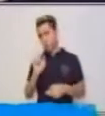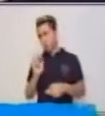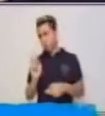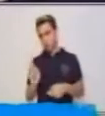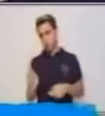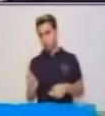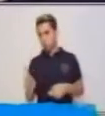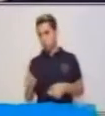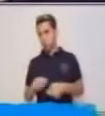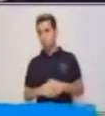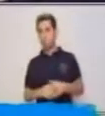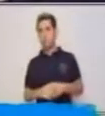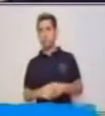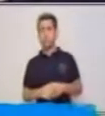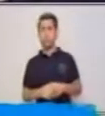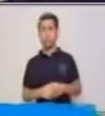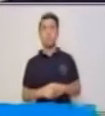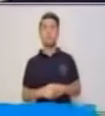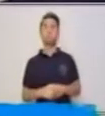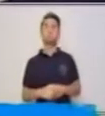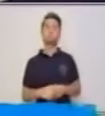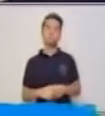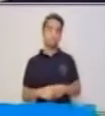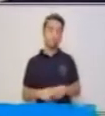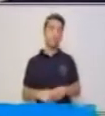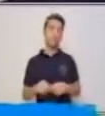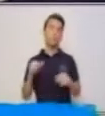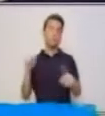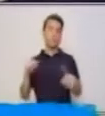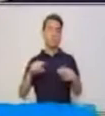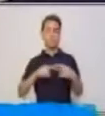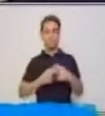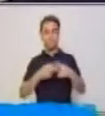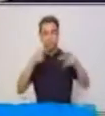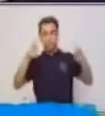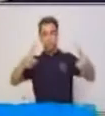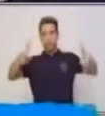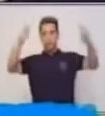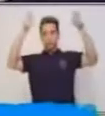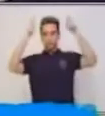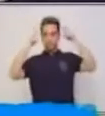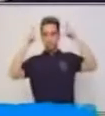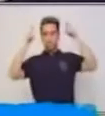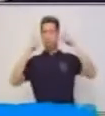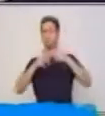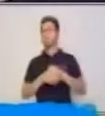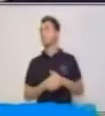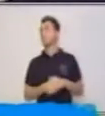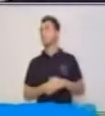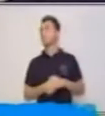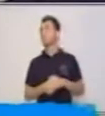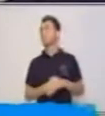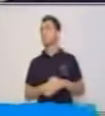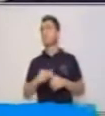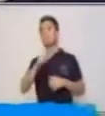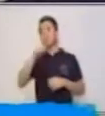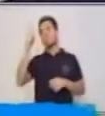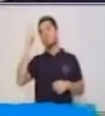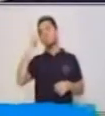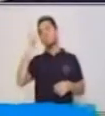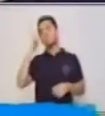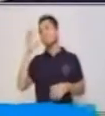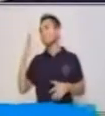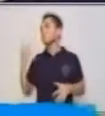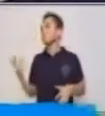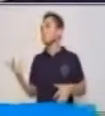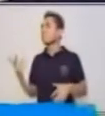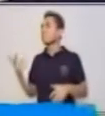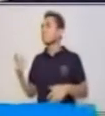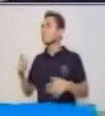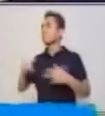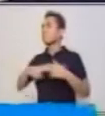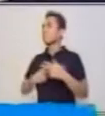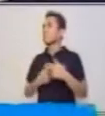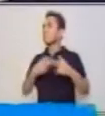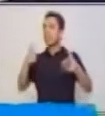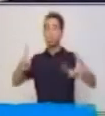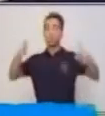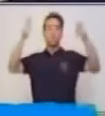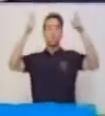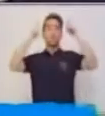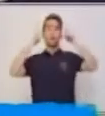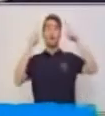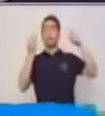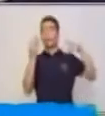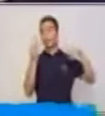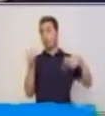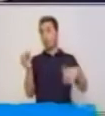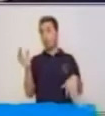Ahora, comencemos con nuestros sombreros. ¿Qué les parece si empezamos con el sombrero verde? ¿O prefieren otro